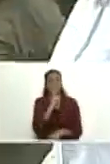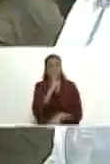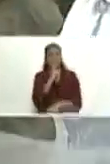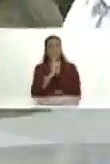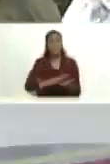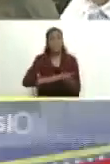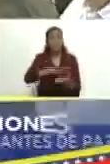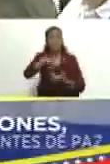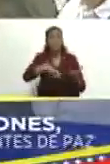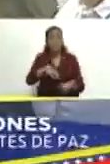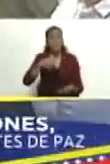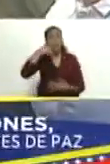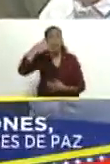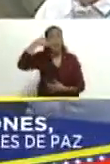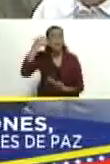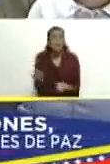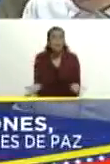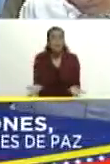ser resolver eso?